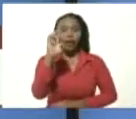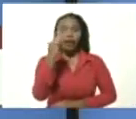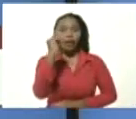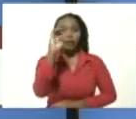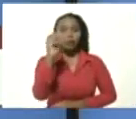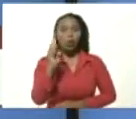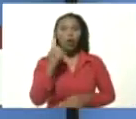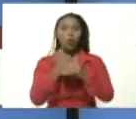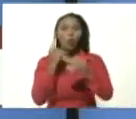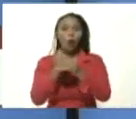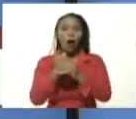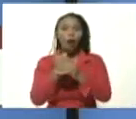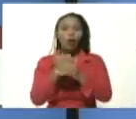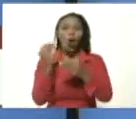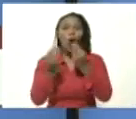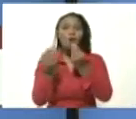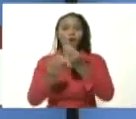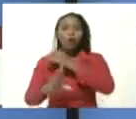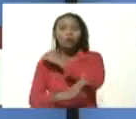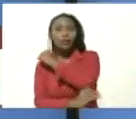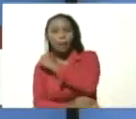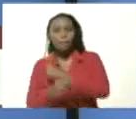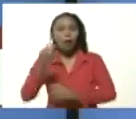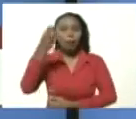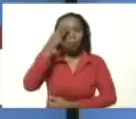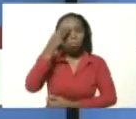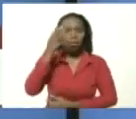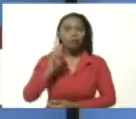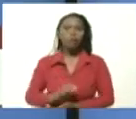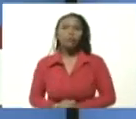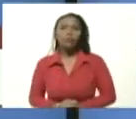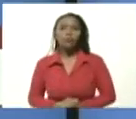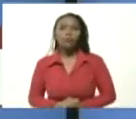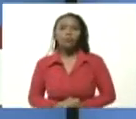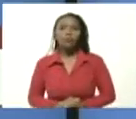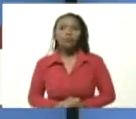piratería en alta mar.